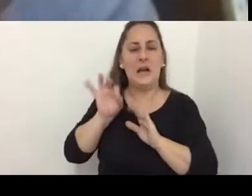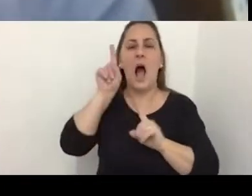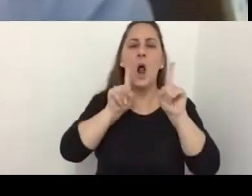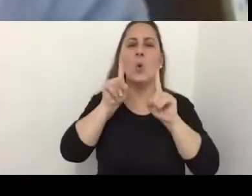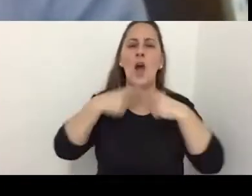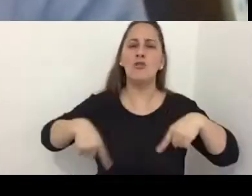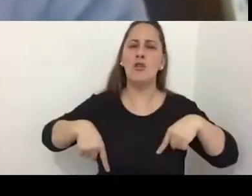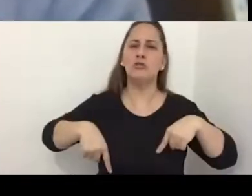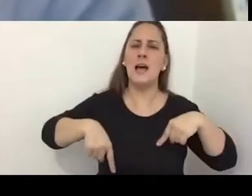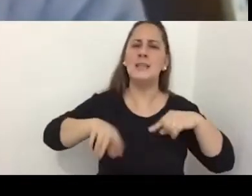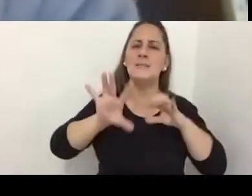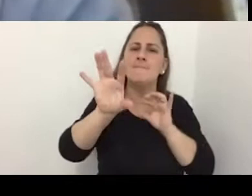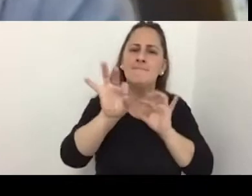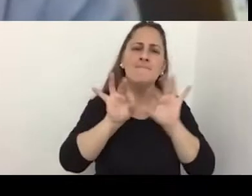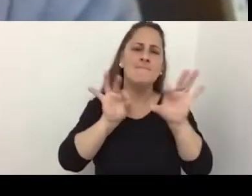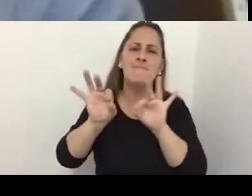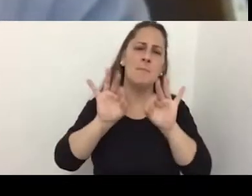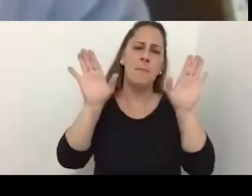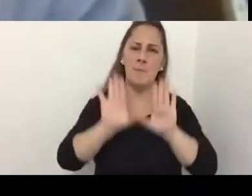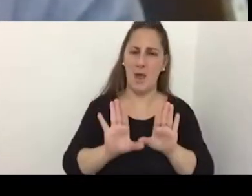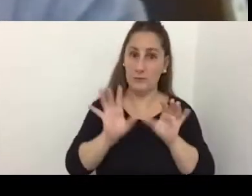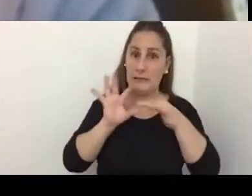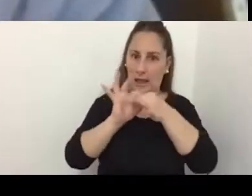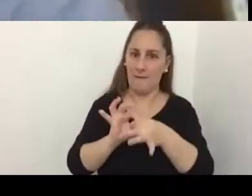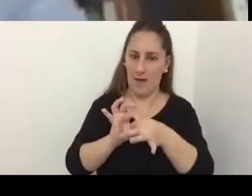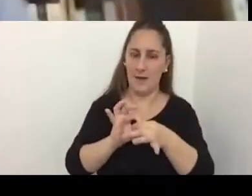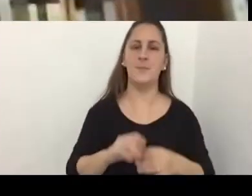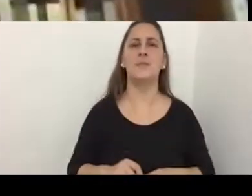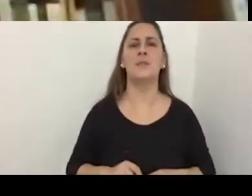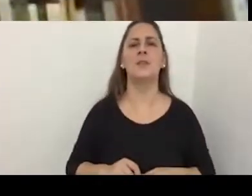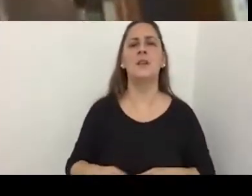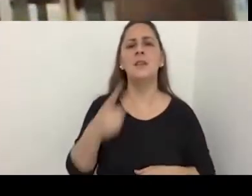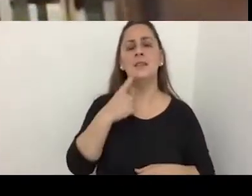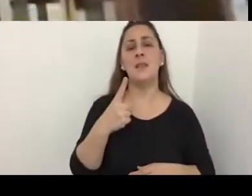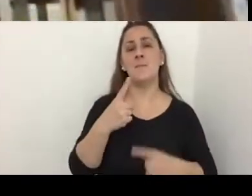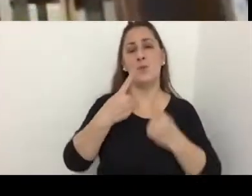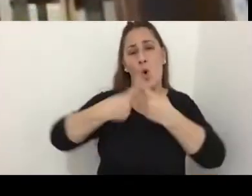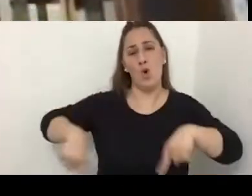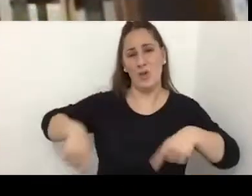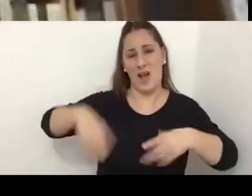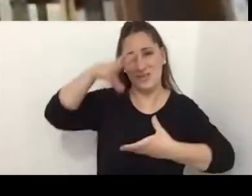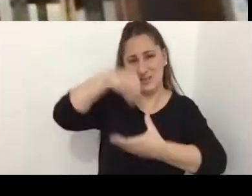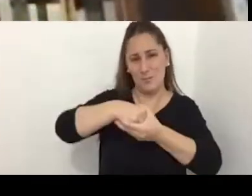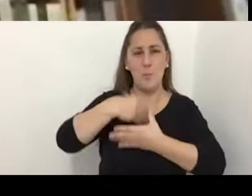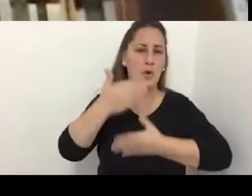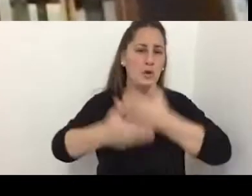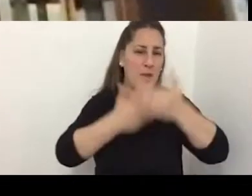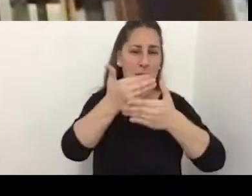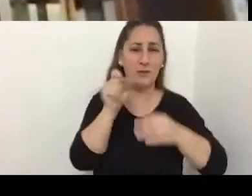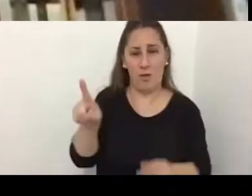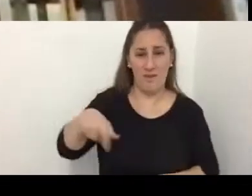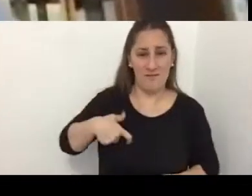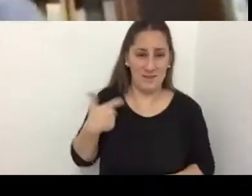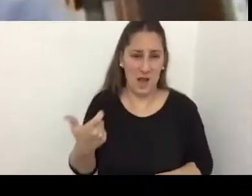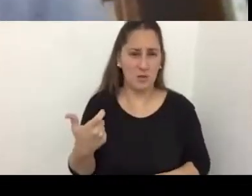con lo que charlábamos recién, que es, para llegar a los contenidos, para ver el procedimiento, yo